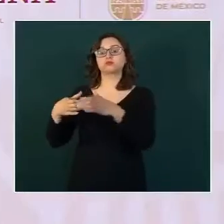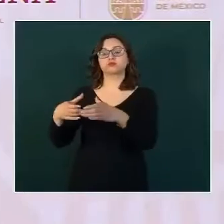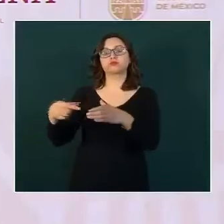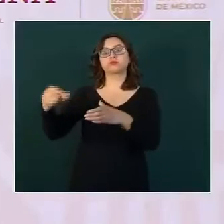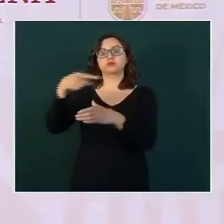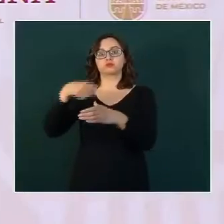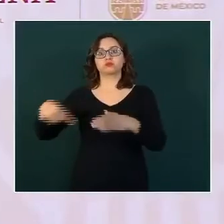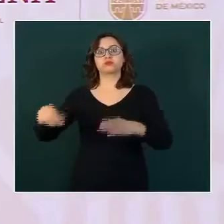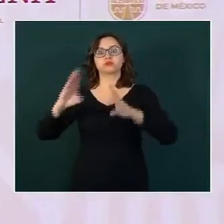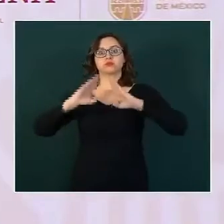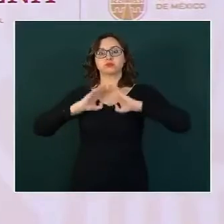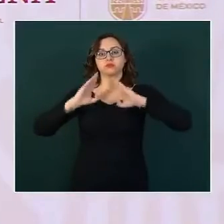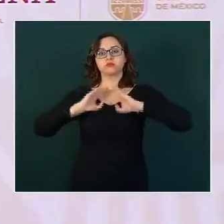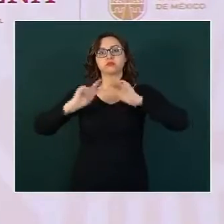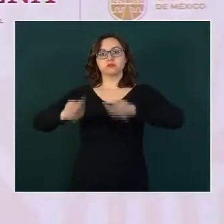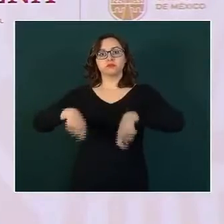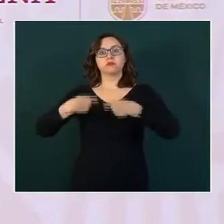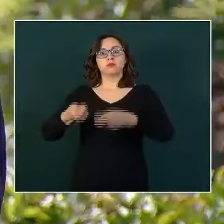del Ejército.